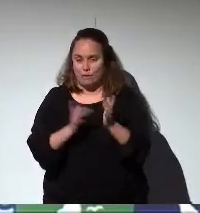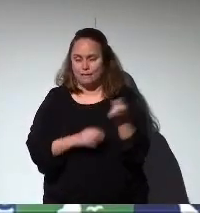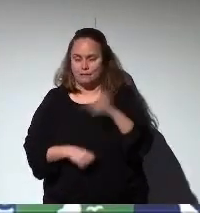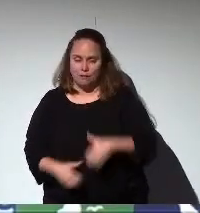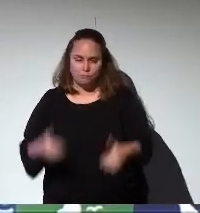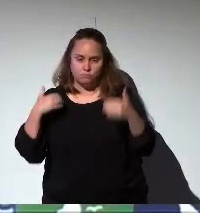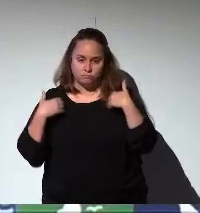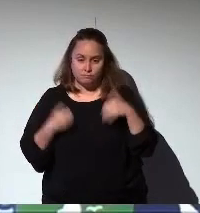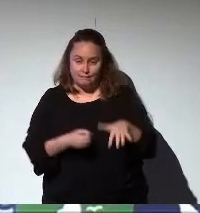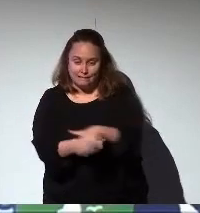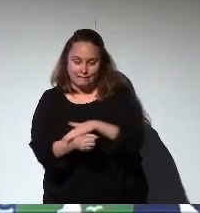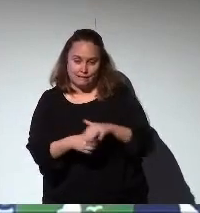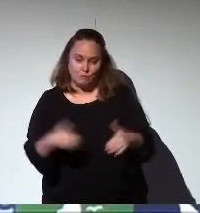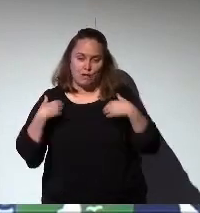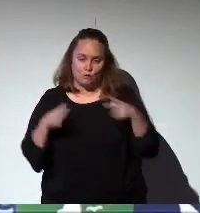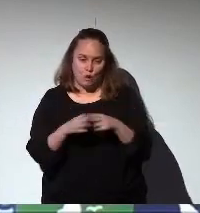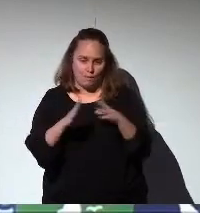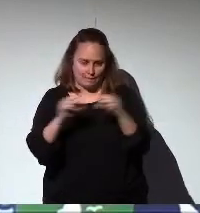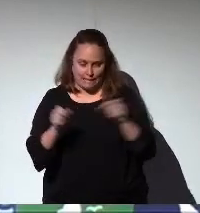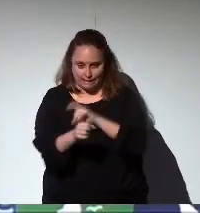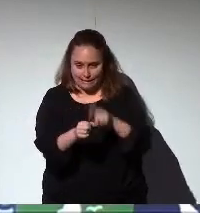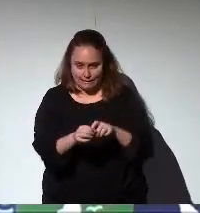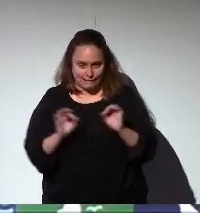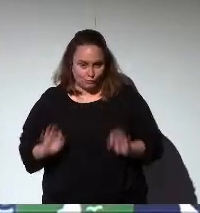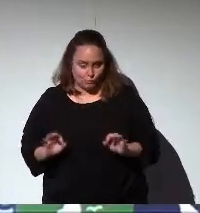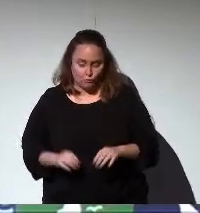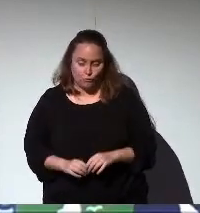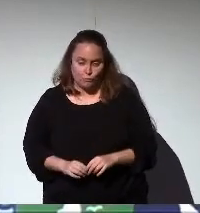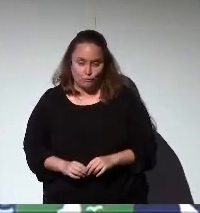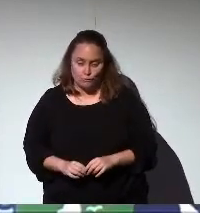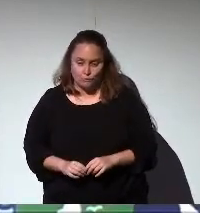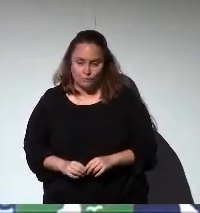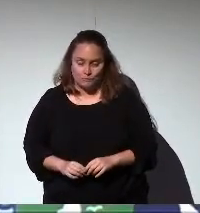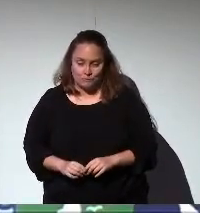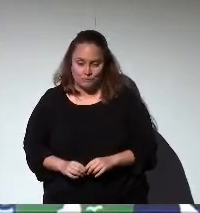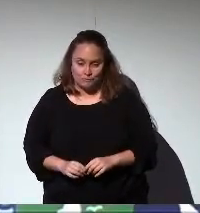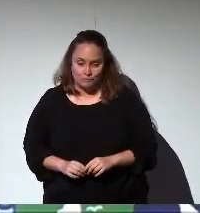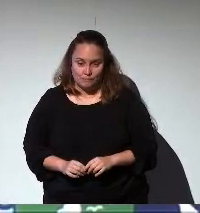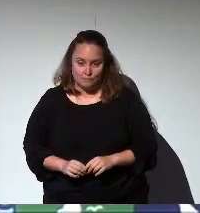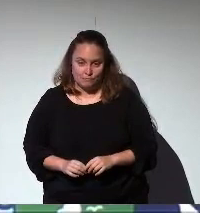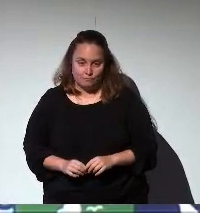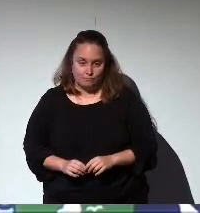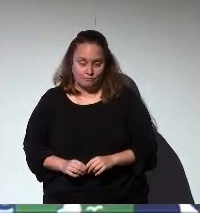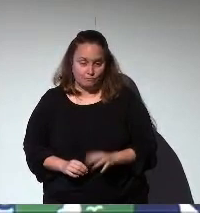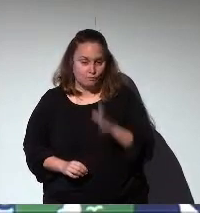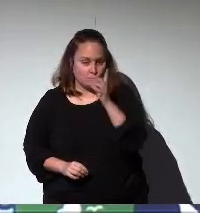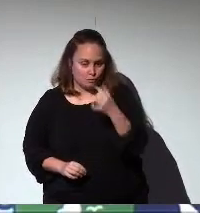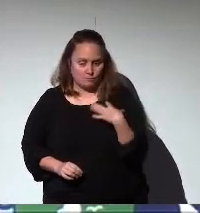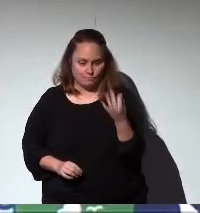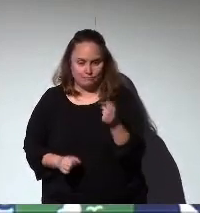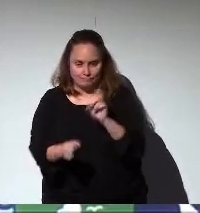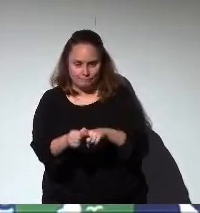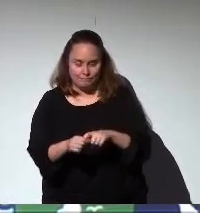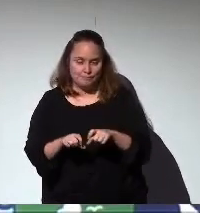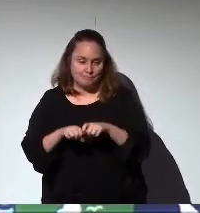responsabilidad social universitaria, que está muy, bueno, es esto, pues es un poco el motivo por el que estoy en esta mesa.